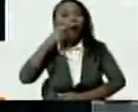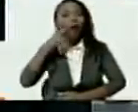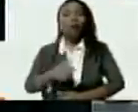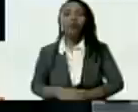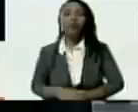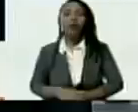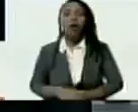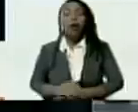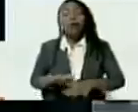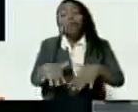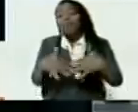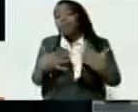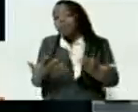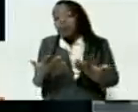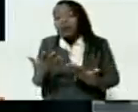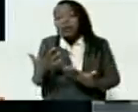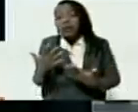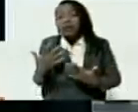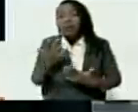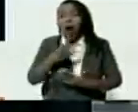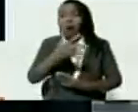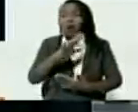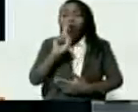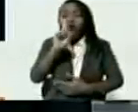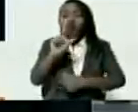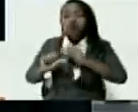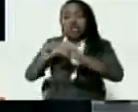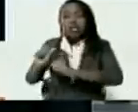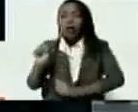por lo menos en más de un siglo.